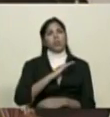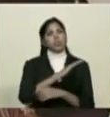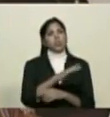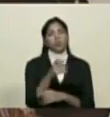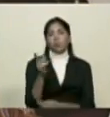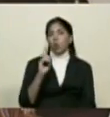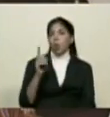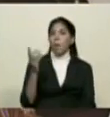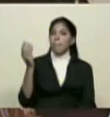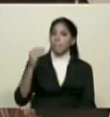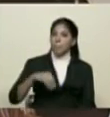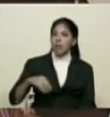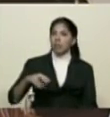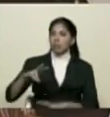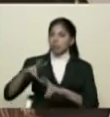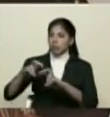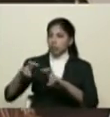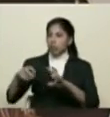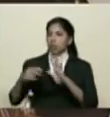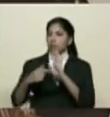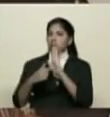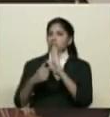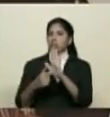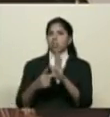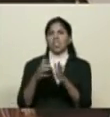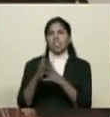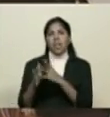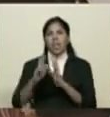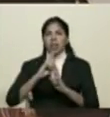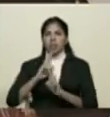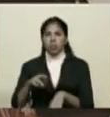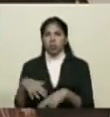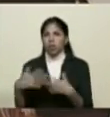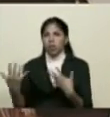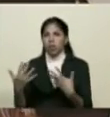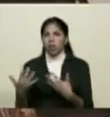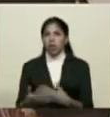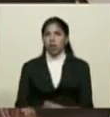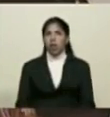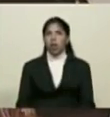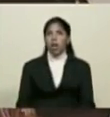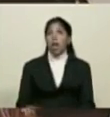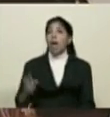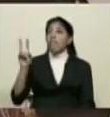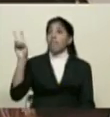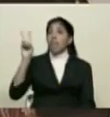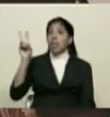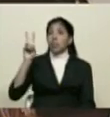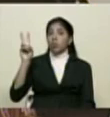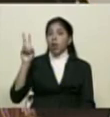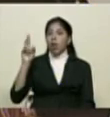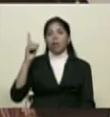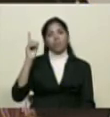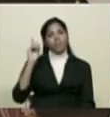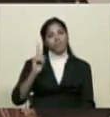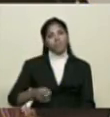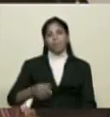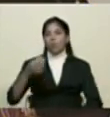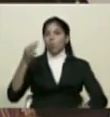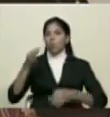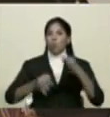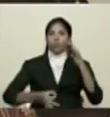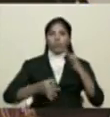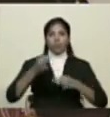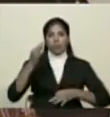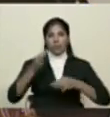haber un resarcimiento del daño. O sea, la República necesita ya que la justicia, y eso va a